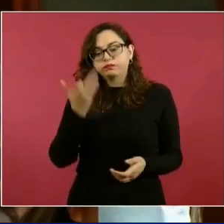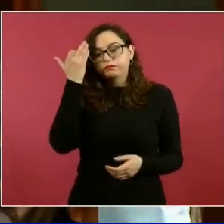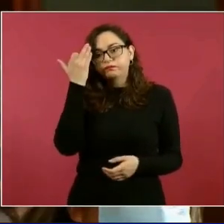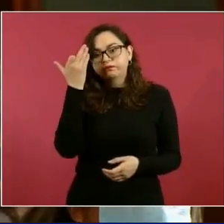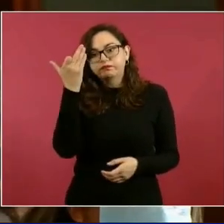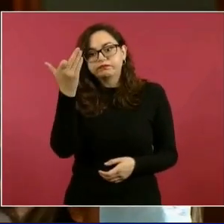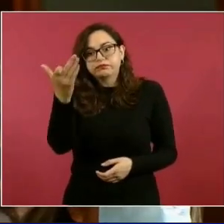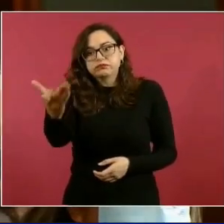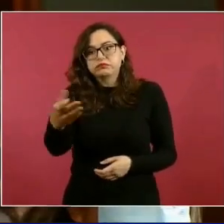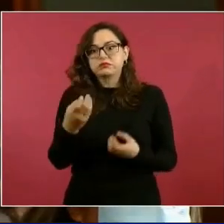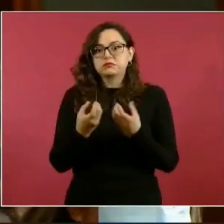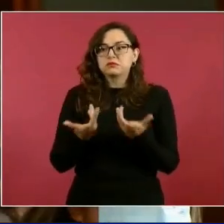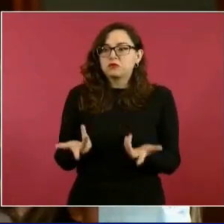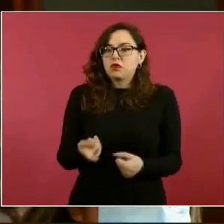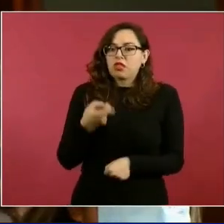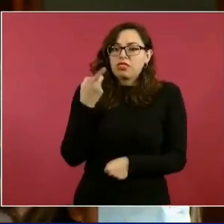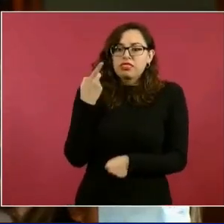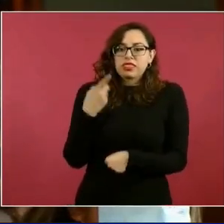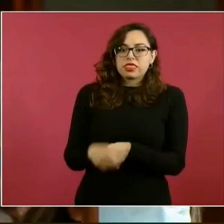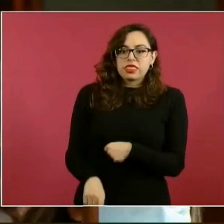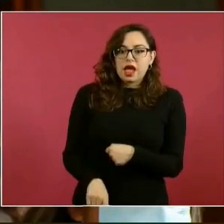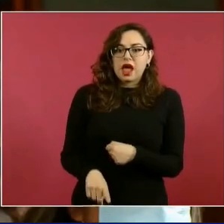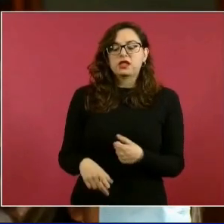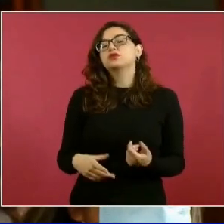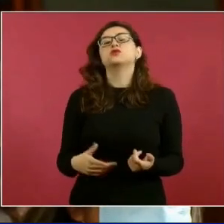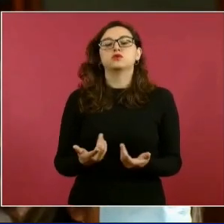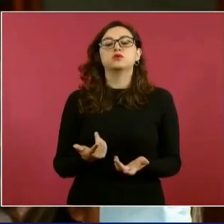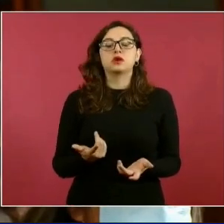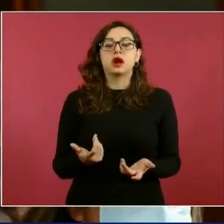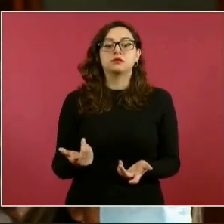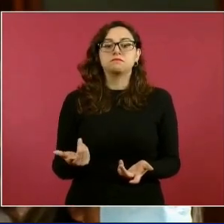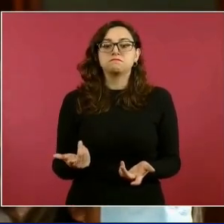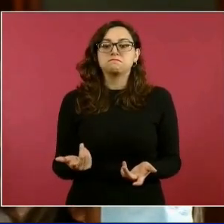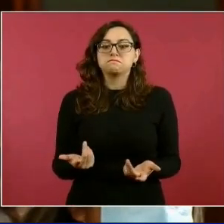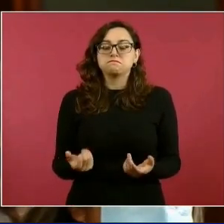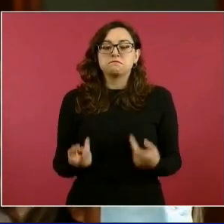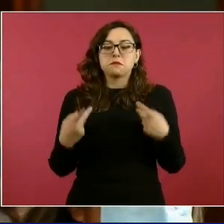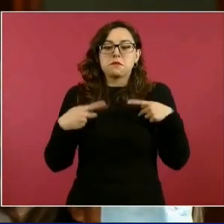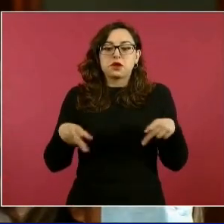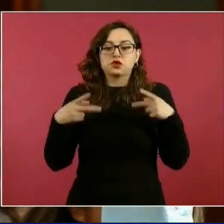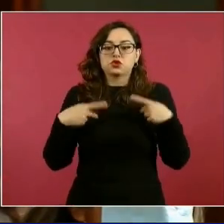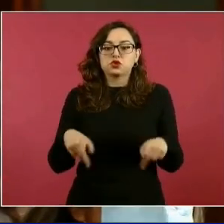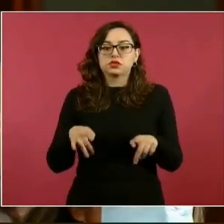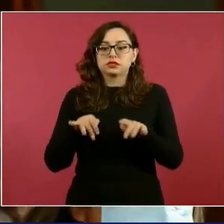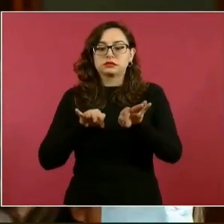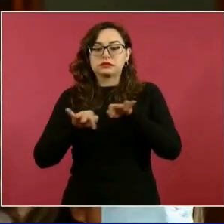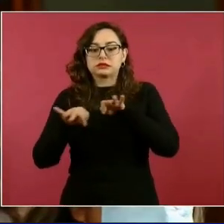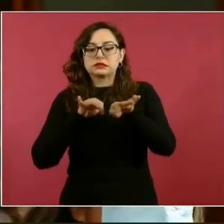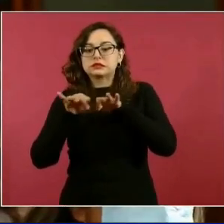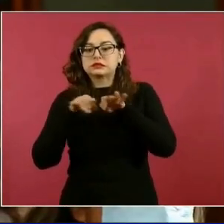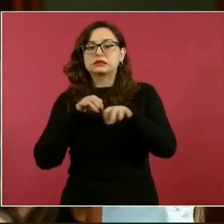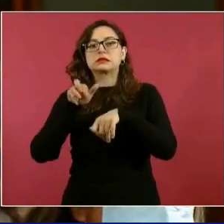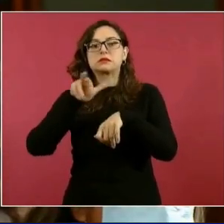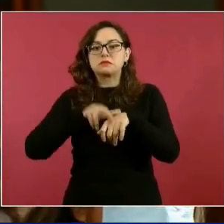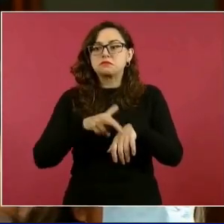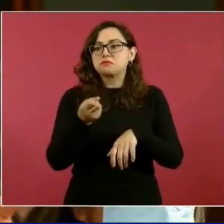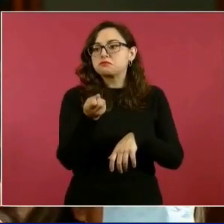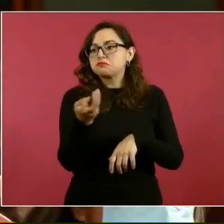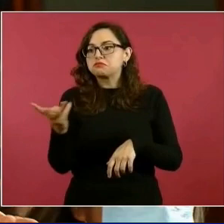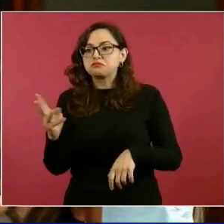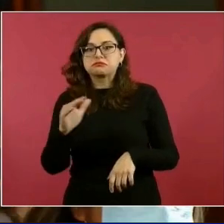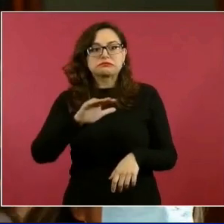se prolongan, y entonces hay efectos. ¿Cuántos trabajadores hay que no les